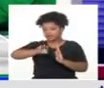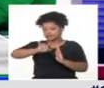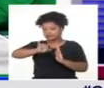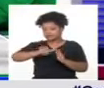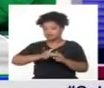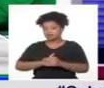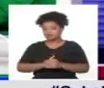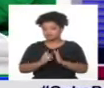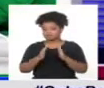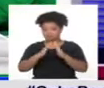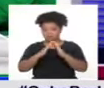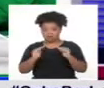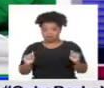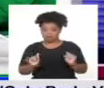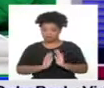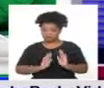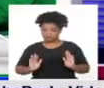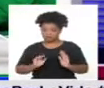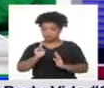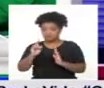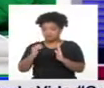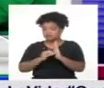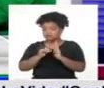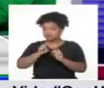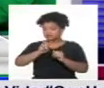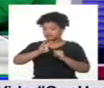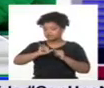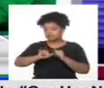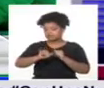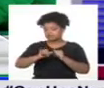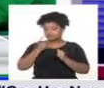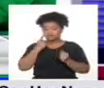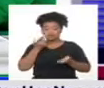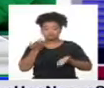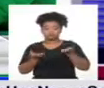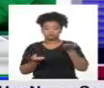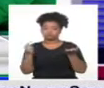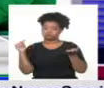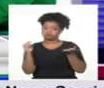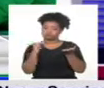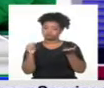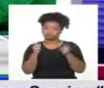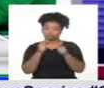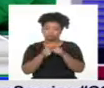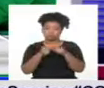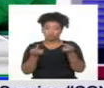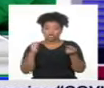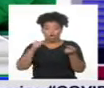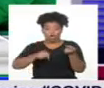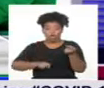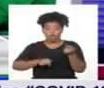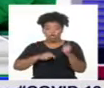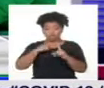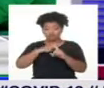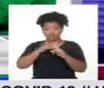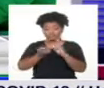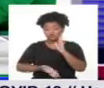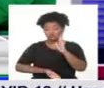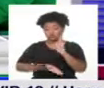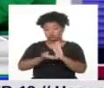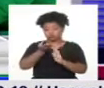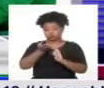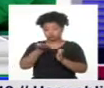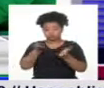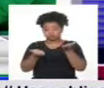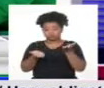altas, pero lamentablemente con un balance negativo que queda por debajo en